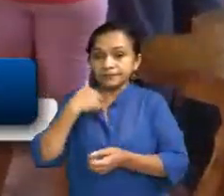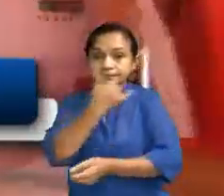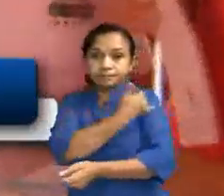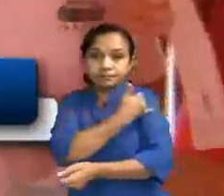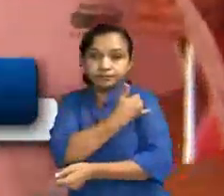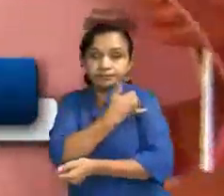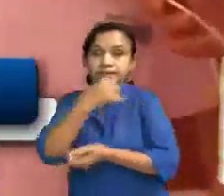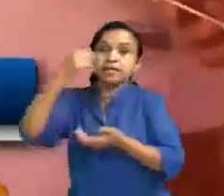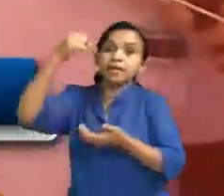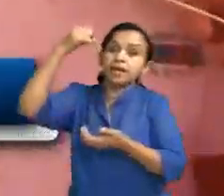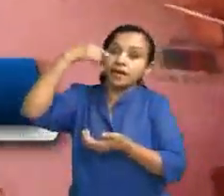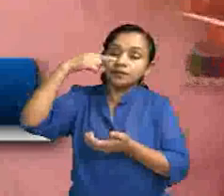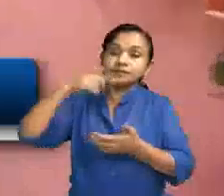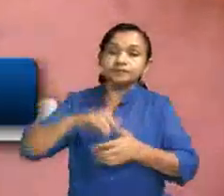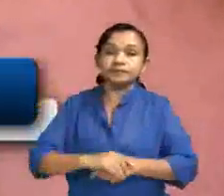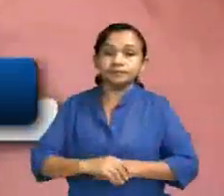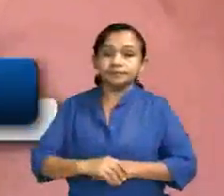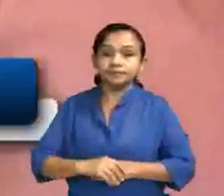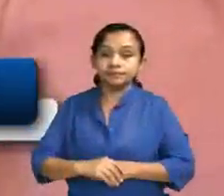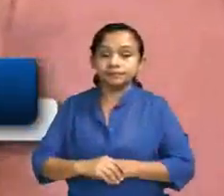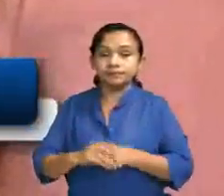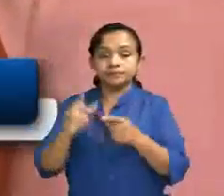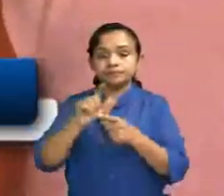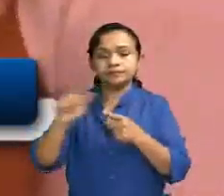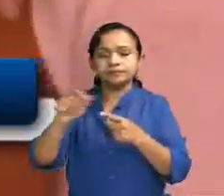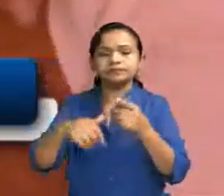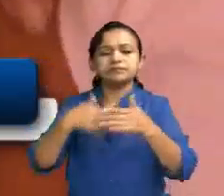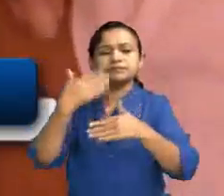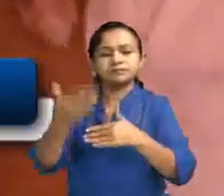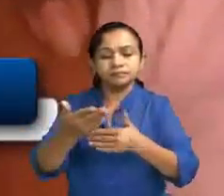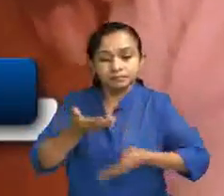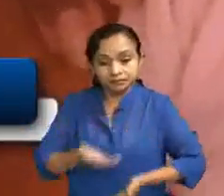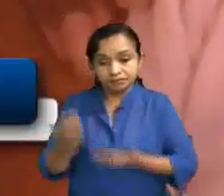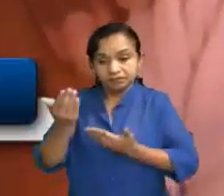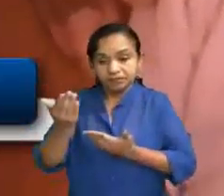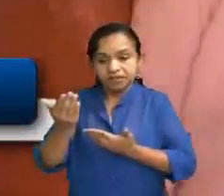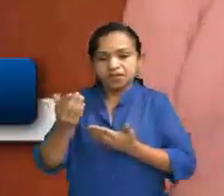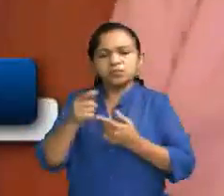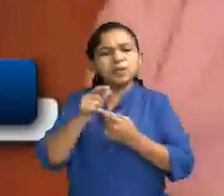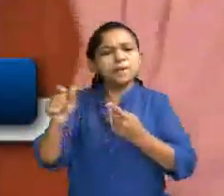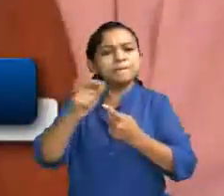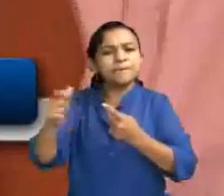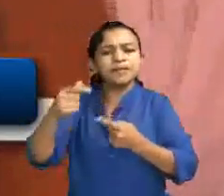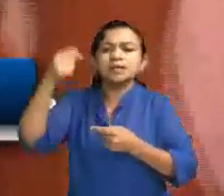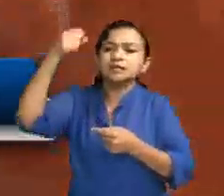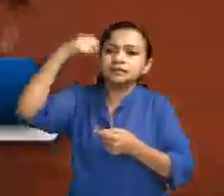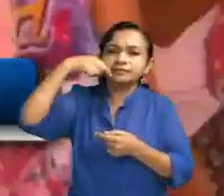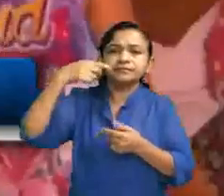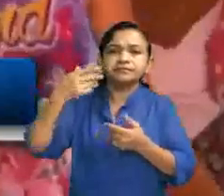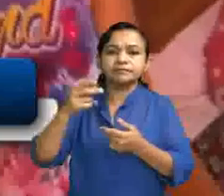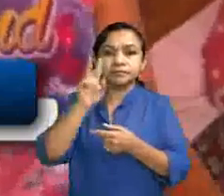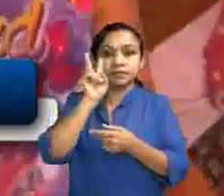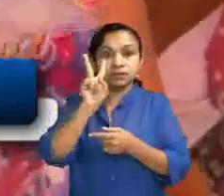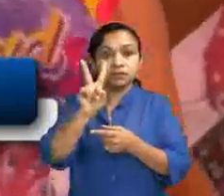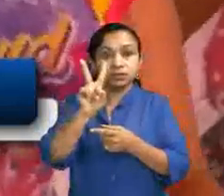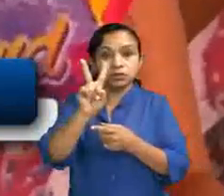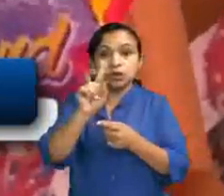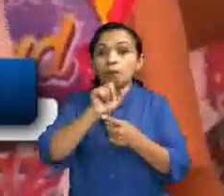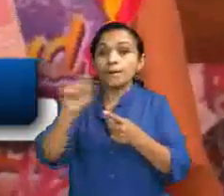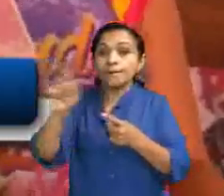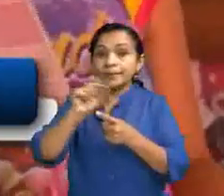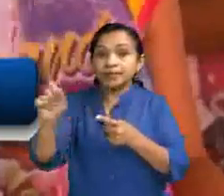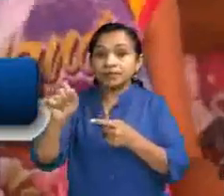la vacuna. Después que nace, ¿a los cuántos meses es que se vacuna precisamente al niño con la polio? A los 2 meses de edad